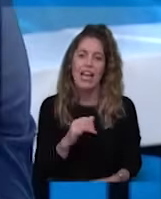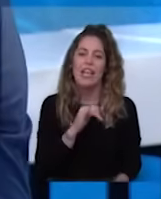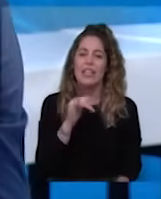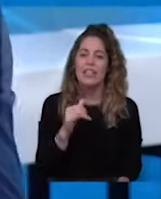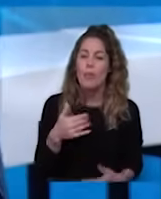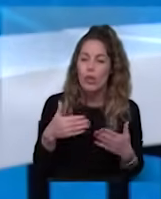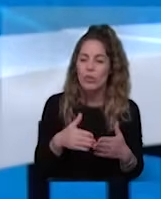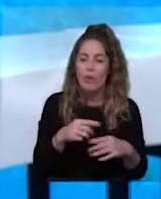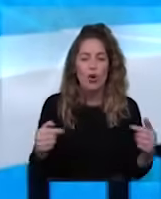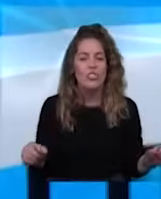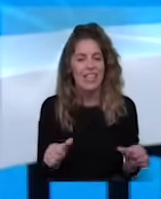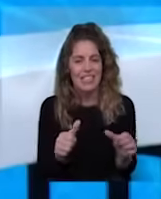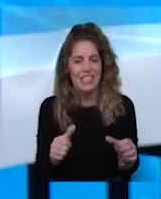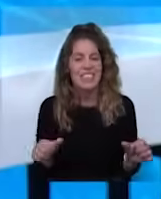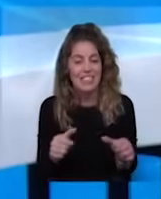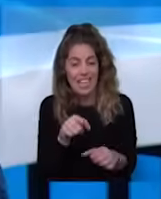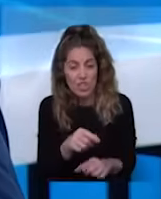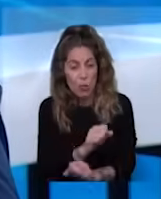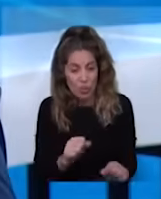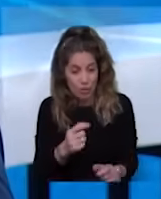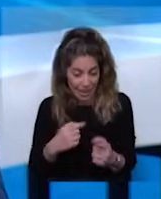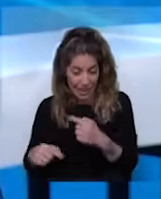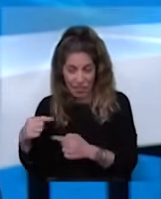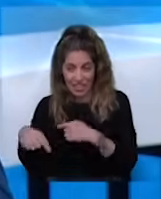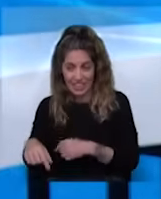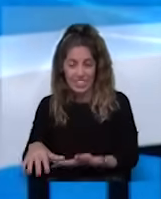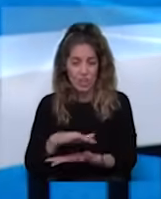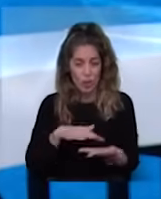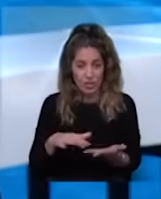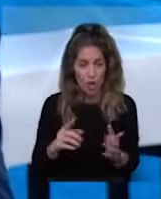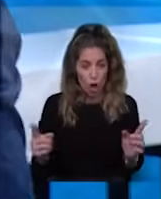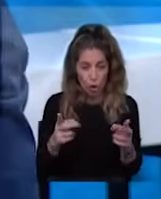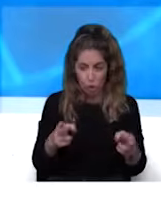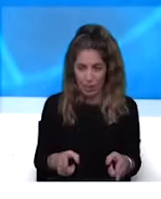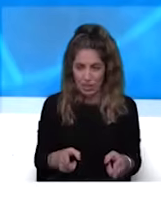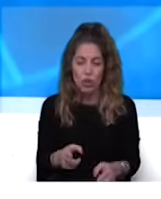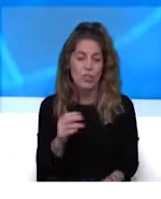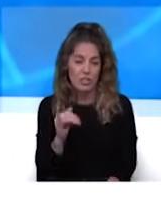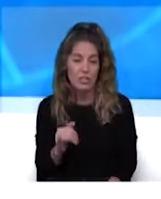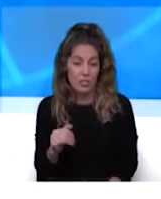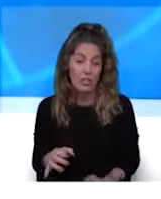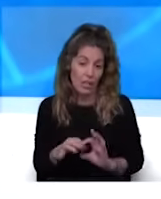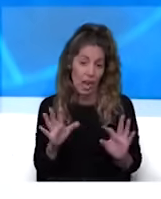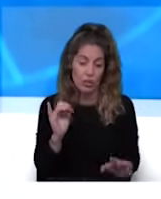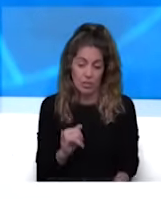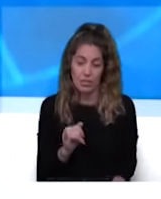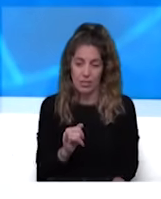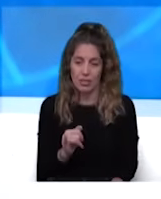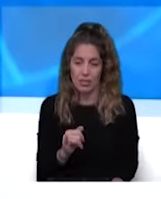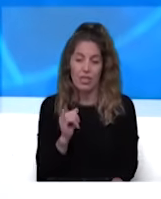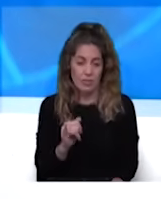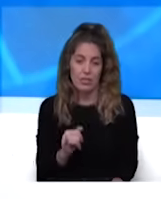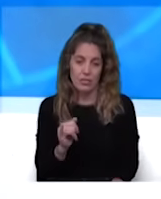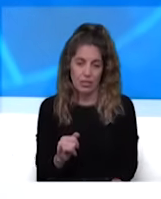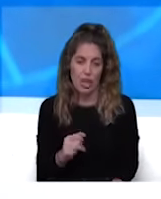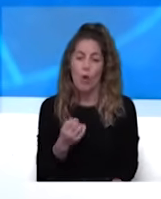que hay que hacer si se hace eso es posible revertir esta situación a corto plazo de lo que nos está pasando Sí claro claro que sí claro que